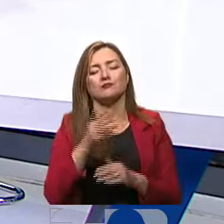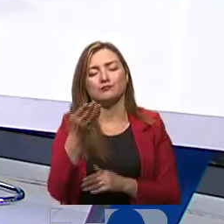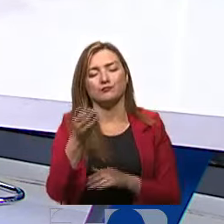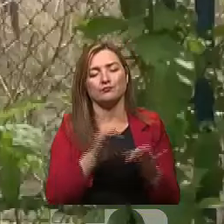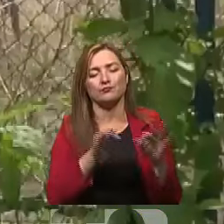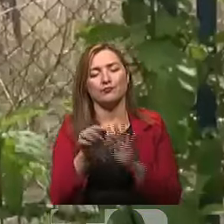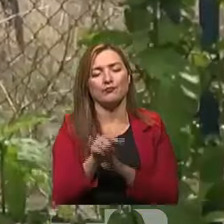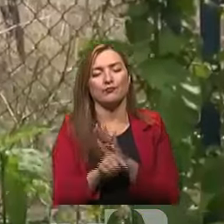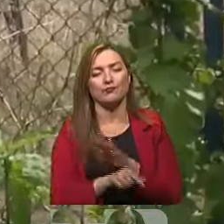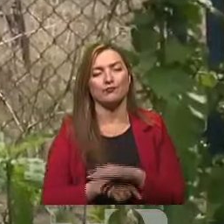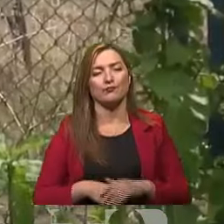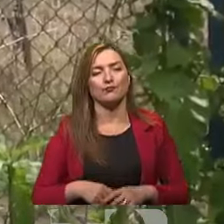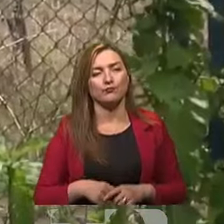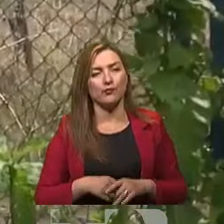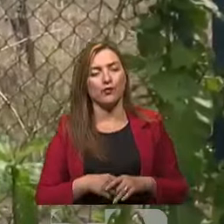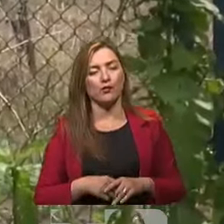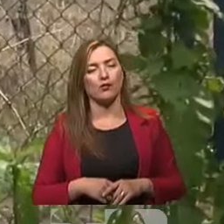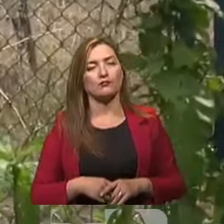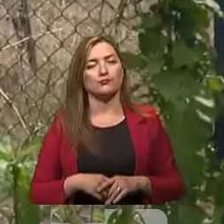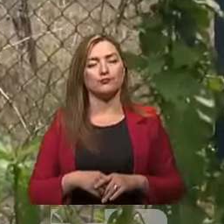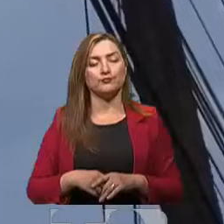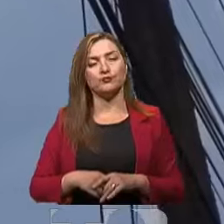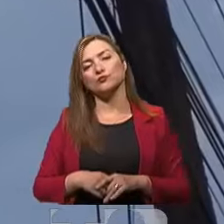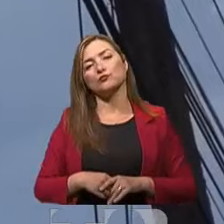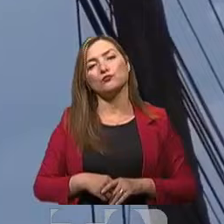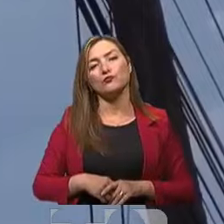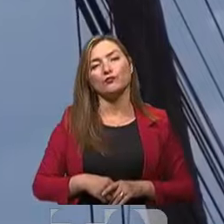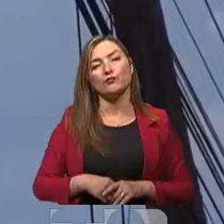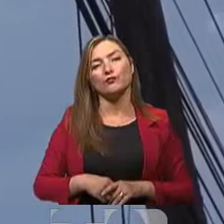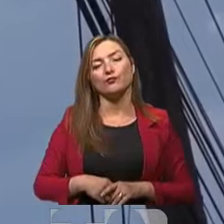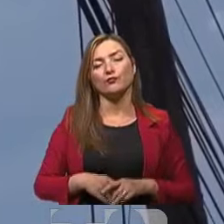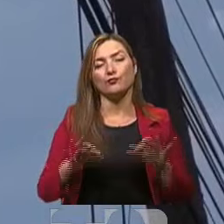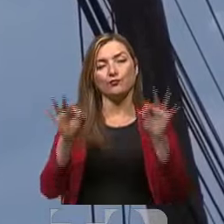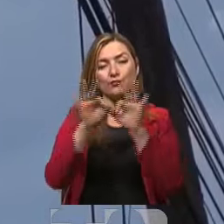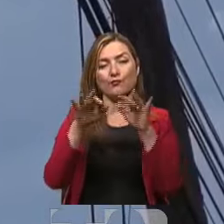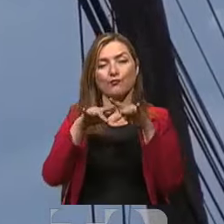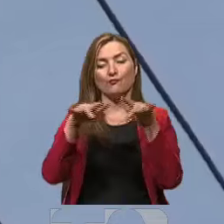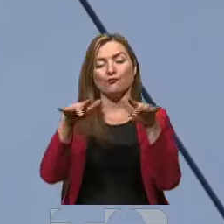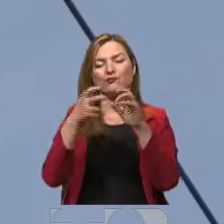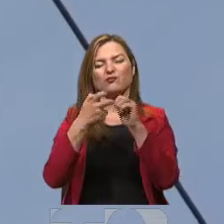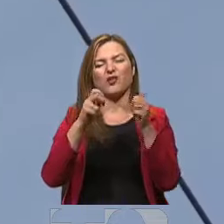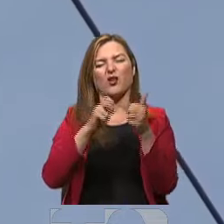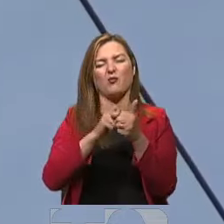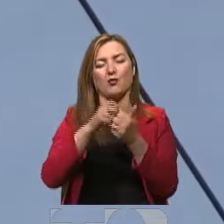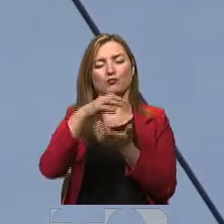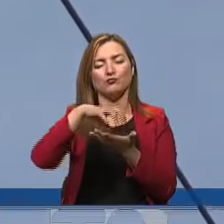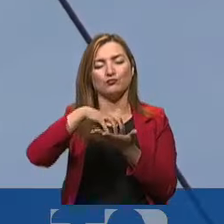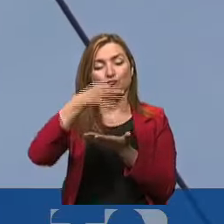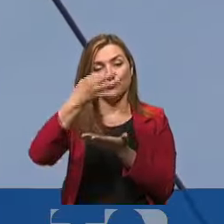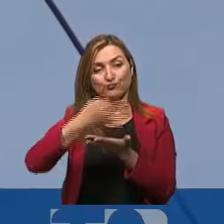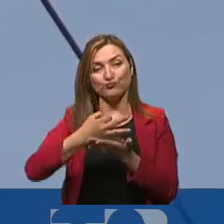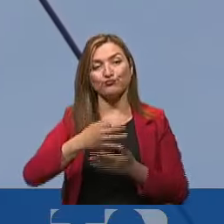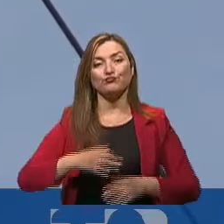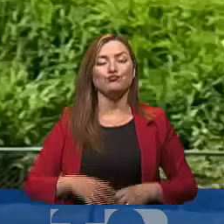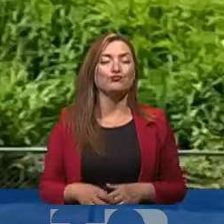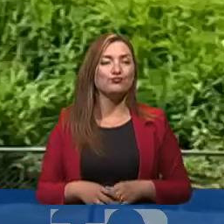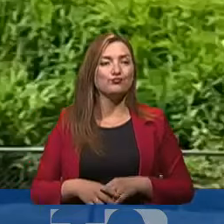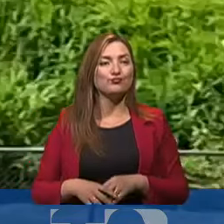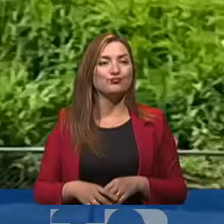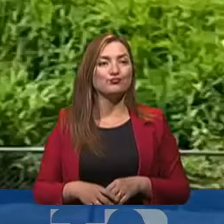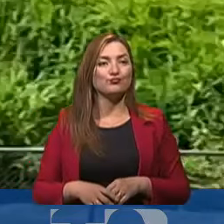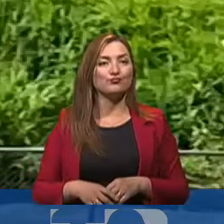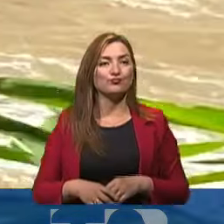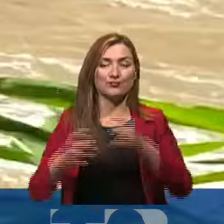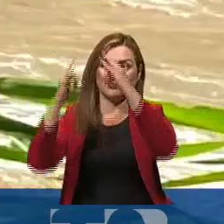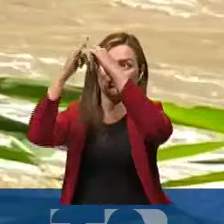todos los detalles. El abastecimiento eléctrico se vuelve crítico en el subtrópico de la provincia de Cotopaxi. Una de las dos